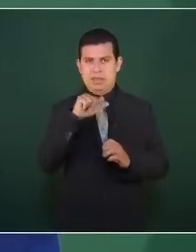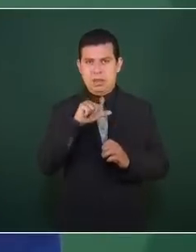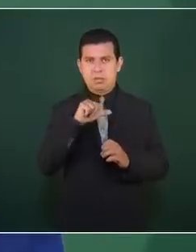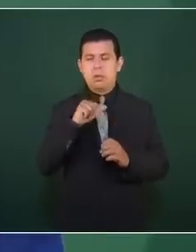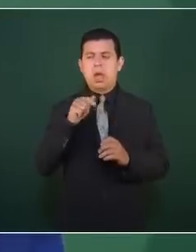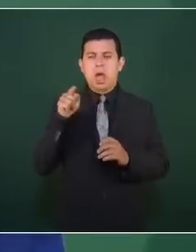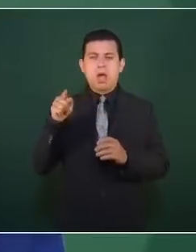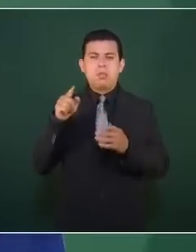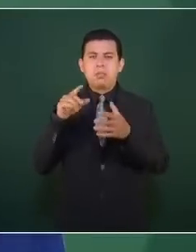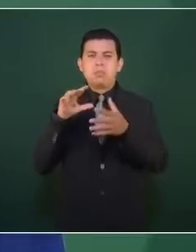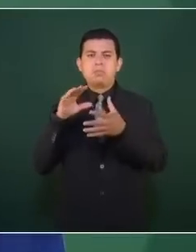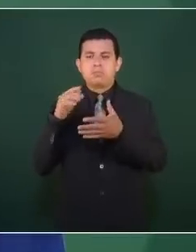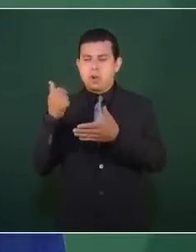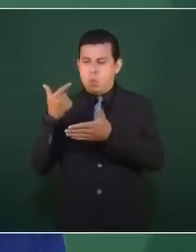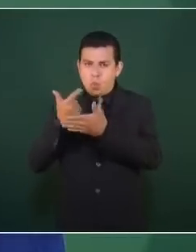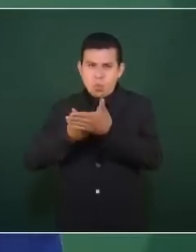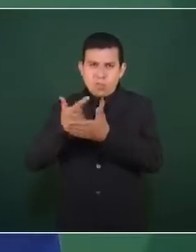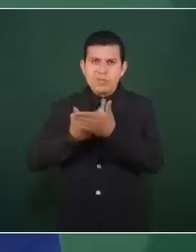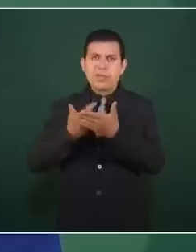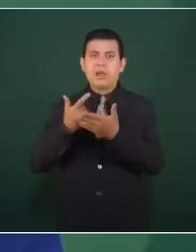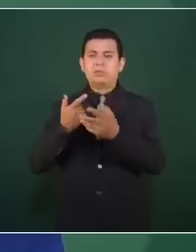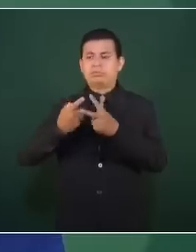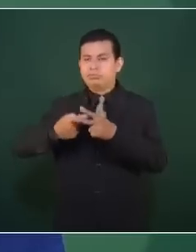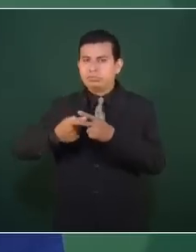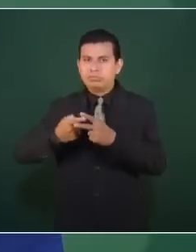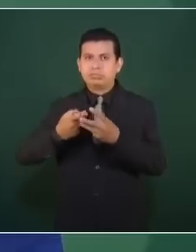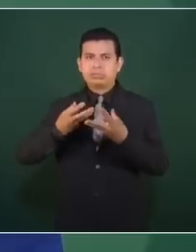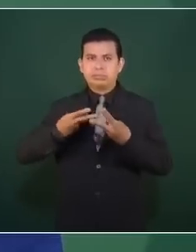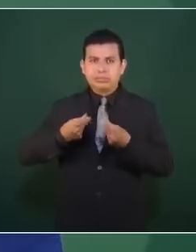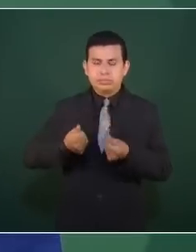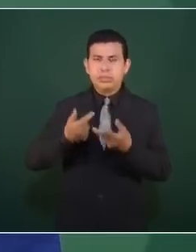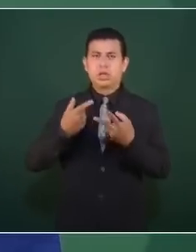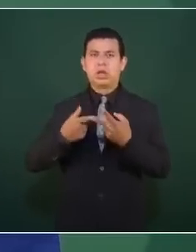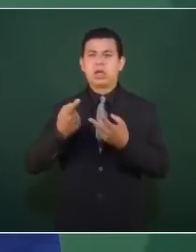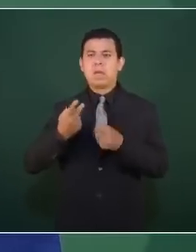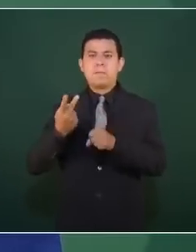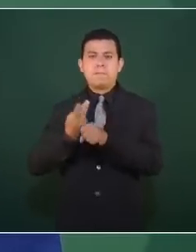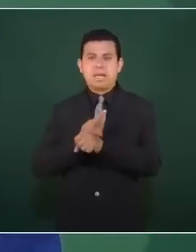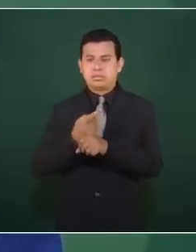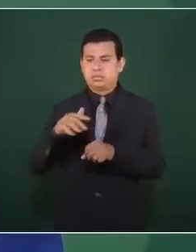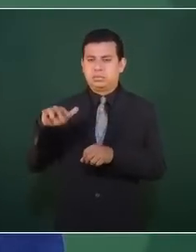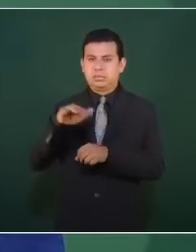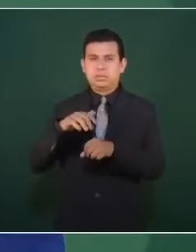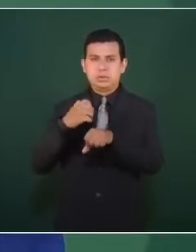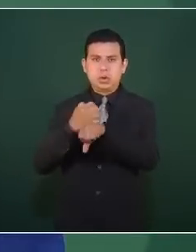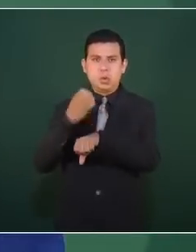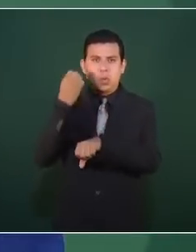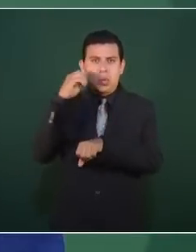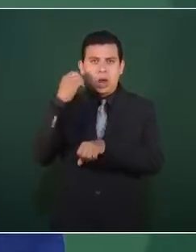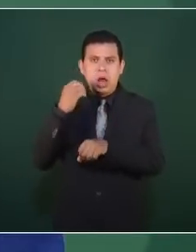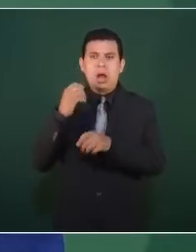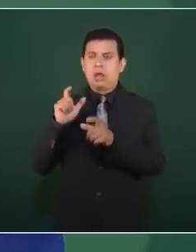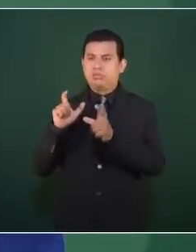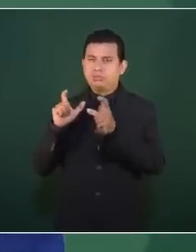datos de seguridad, la situación de seguridad en Oaxaca.